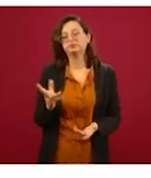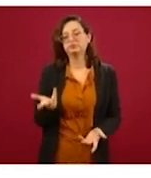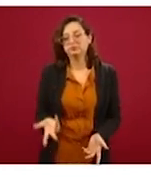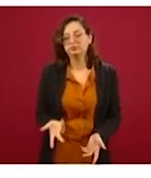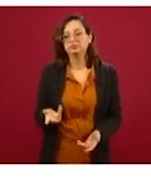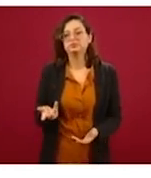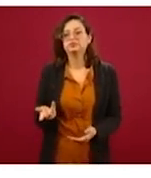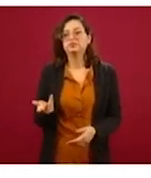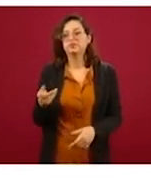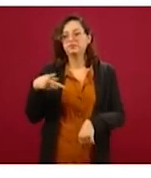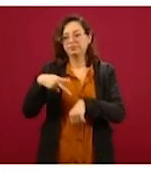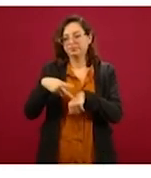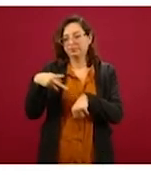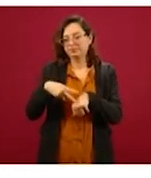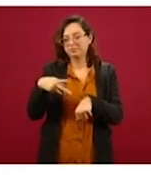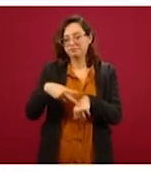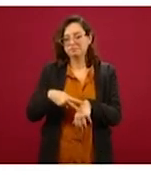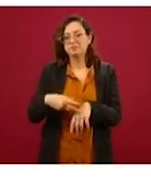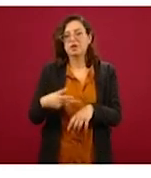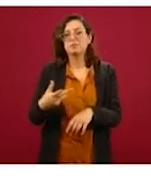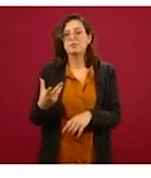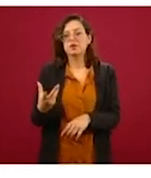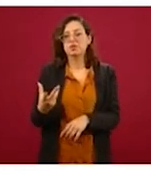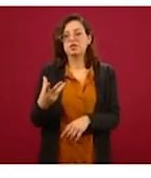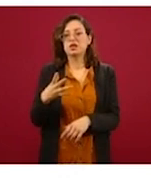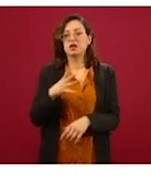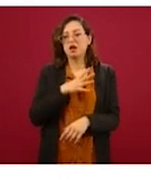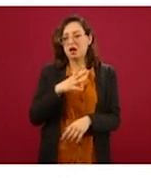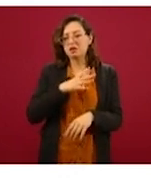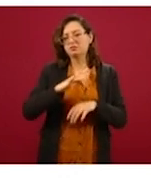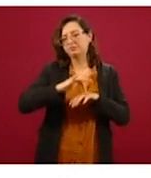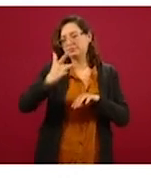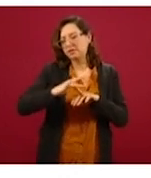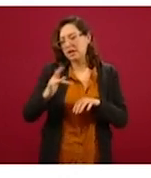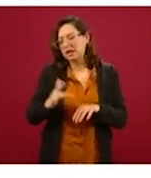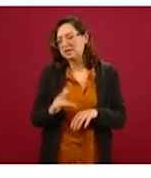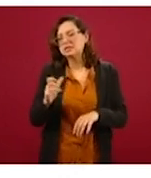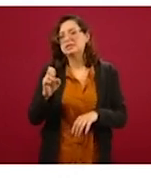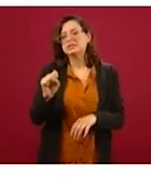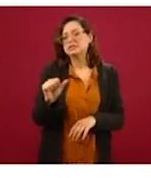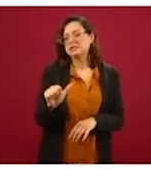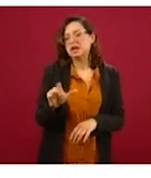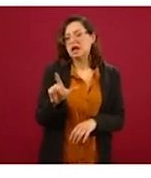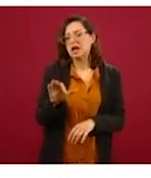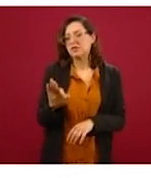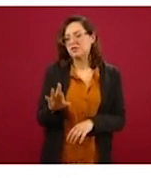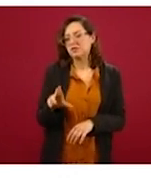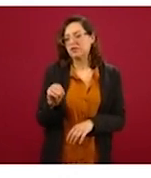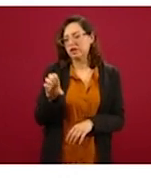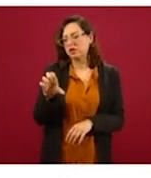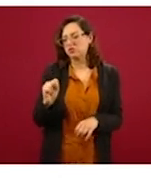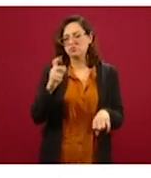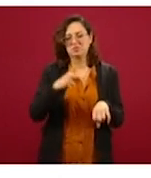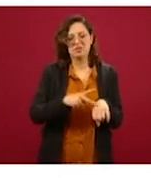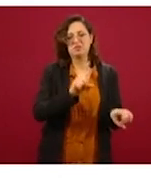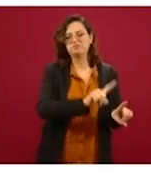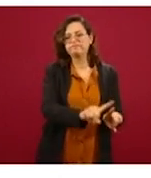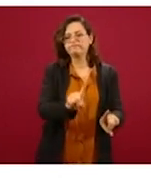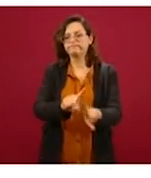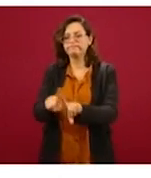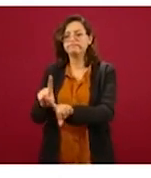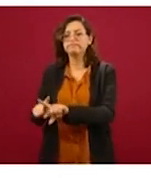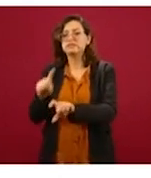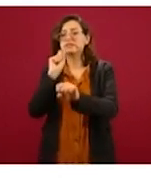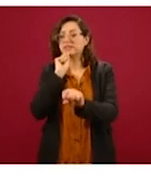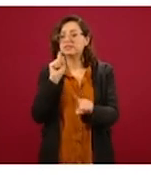con incrustaciones de piedras preciosas que tienen diamantes, tienen zafiros, tienen, en fin, piedras preciosas, y que también pues